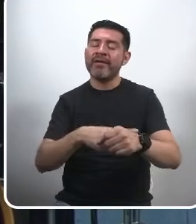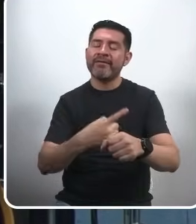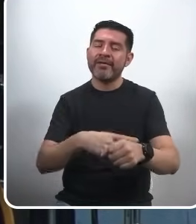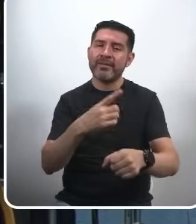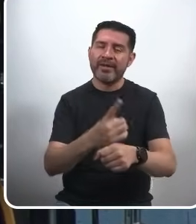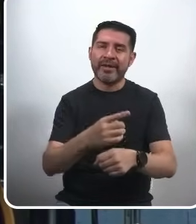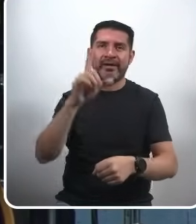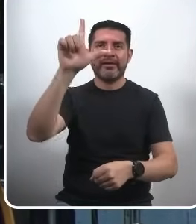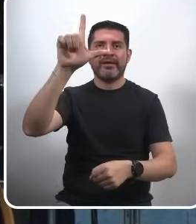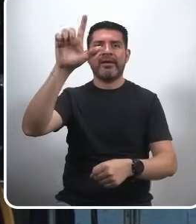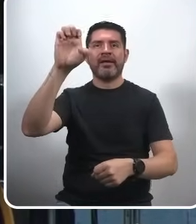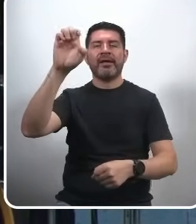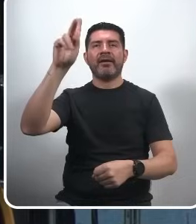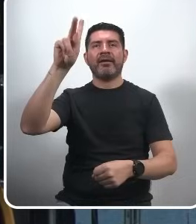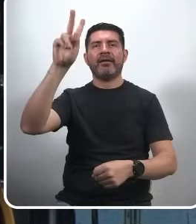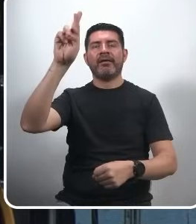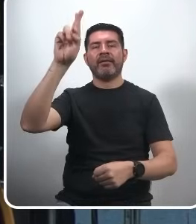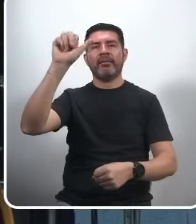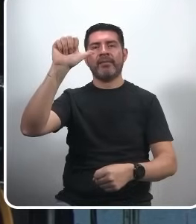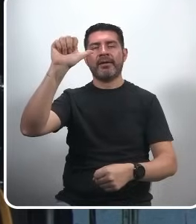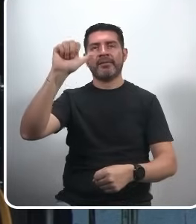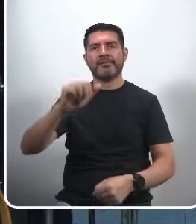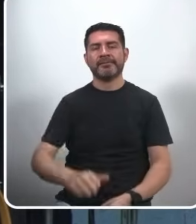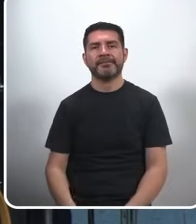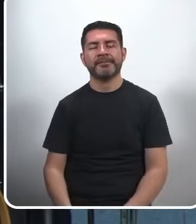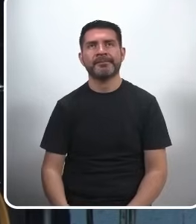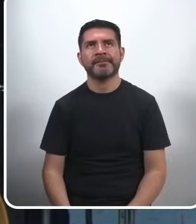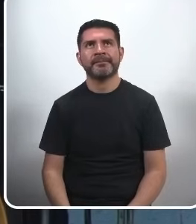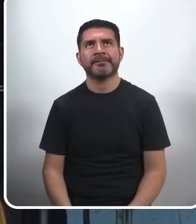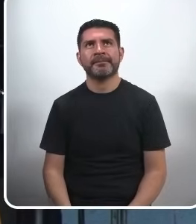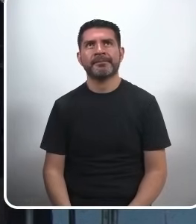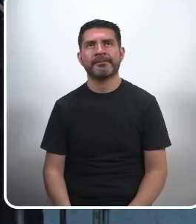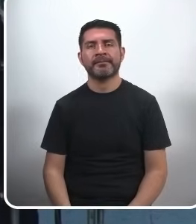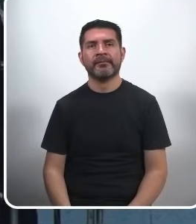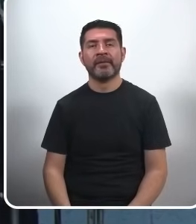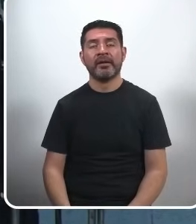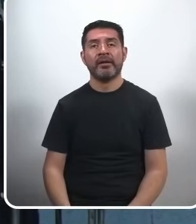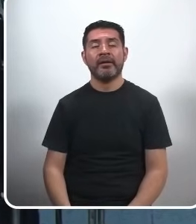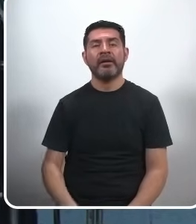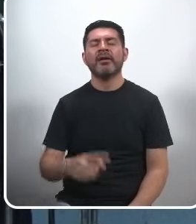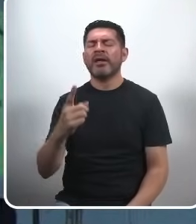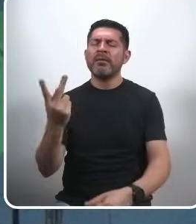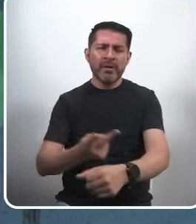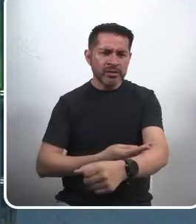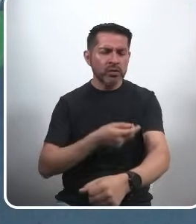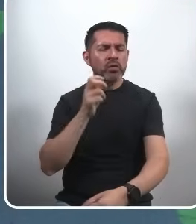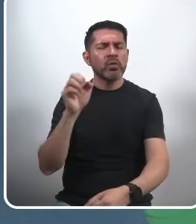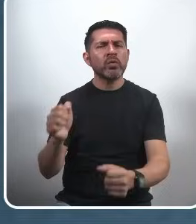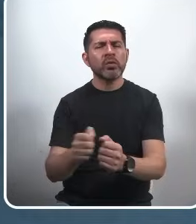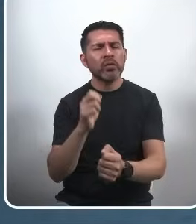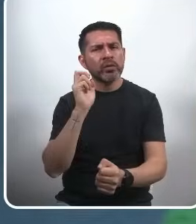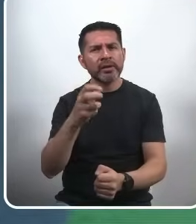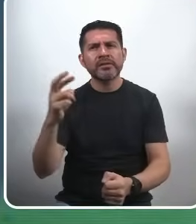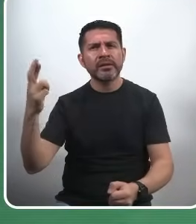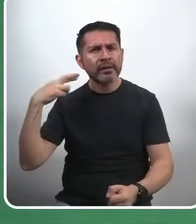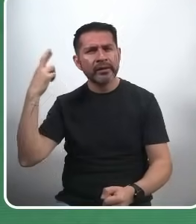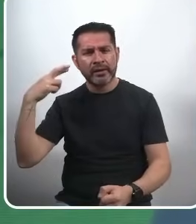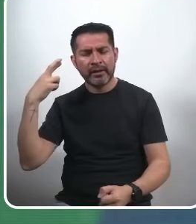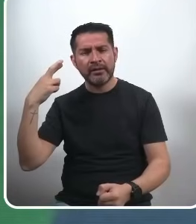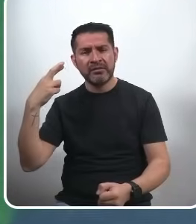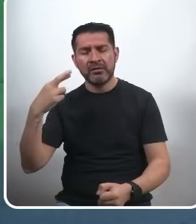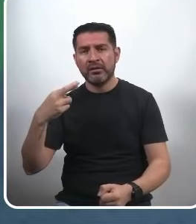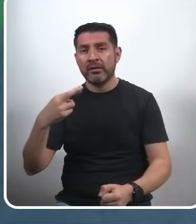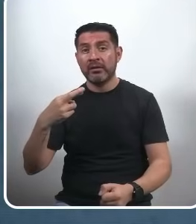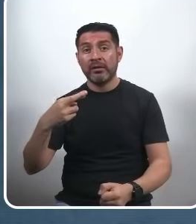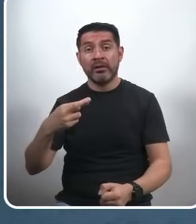manifestó? Con lepra. ¿Sabe qué pasó con el rey Usías? Vivió en aislamiento el resto de su vida porque el